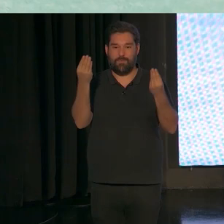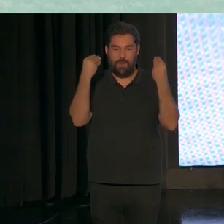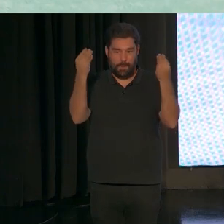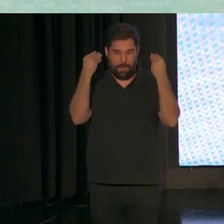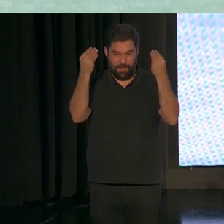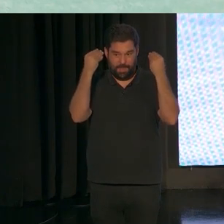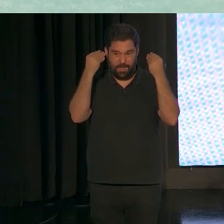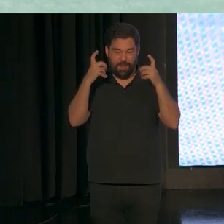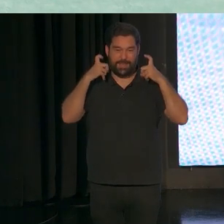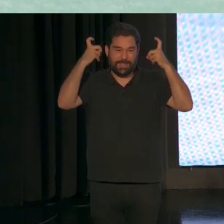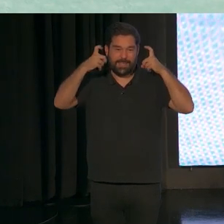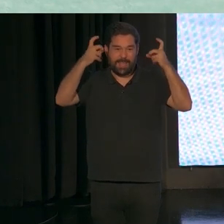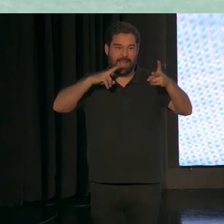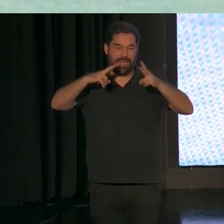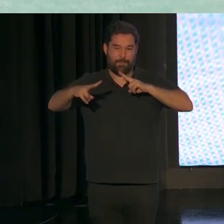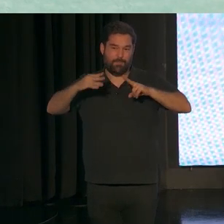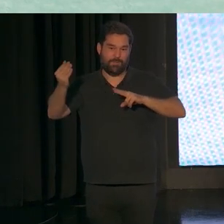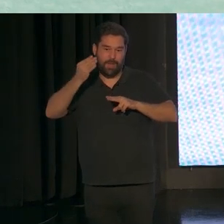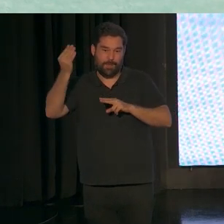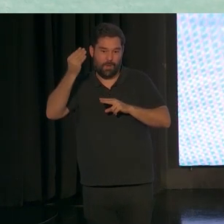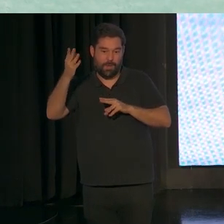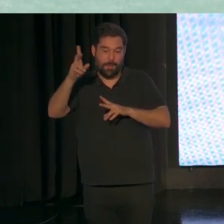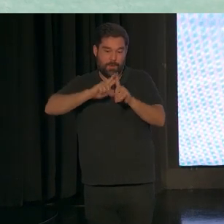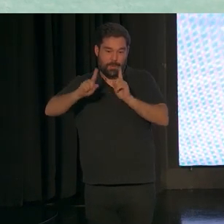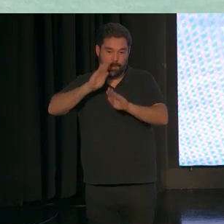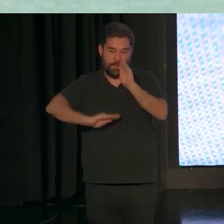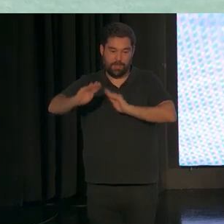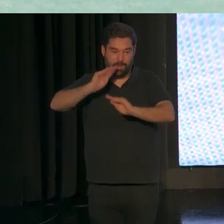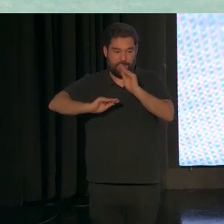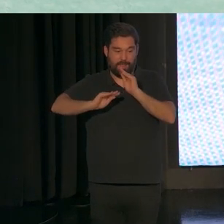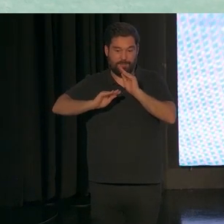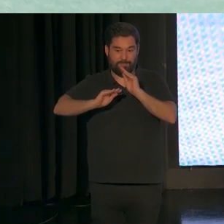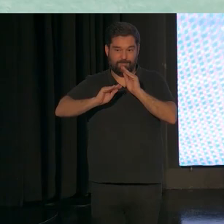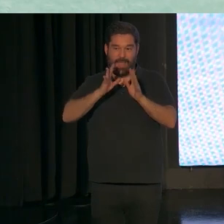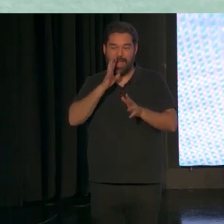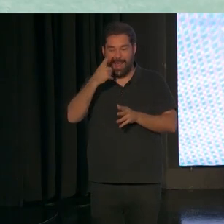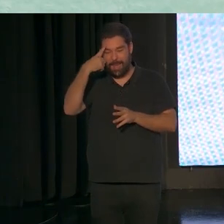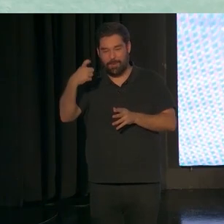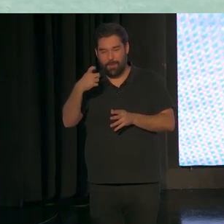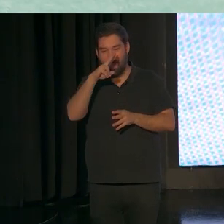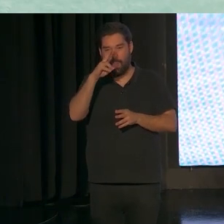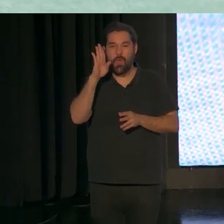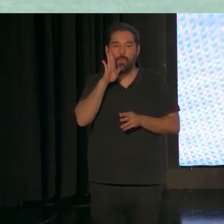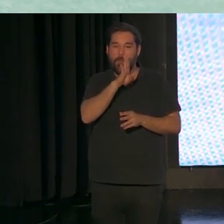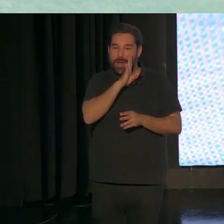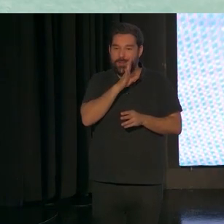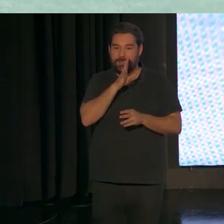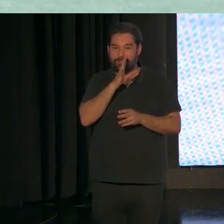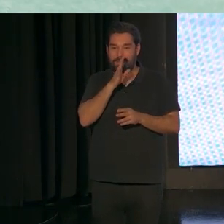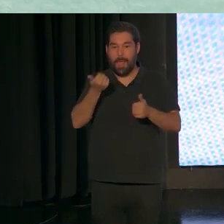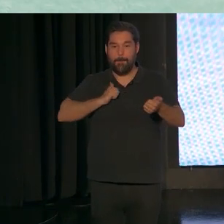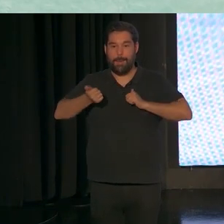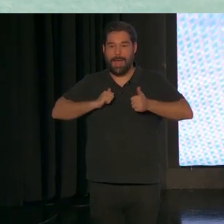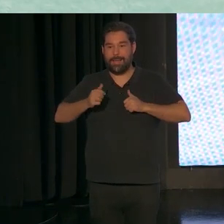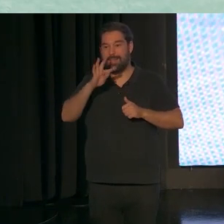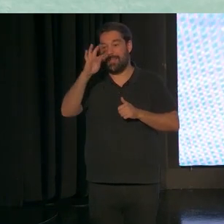para intentar dar una respuesta mejor a sus hijos también y ahora me vienen al recuerdo dos madres que incluso tienen un máster en tea O sea que